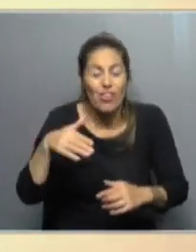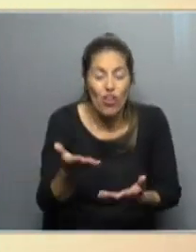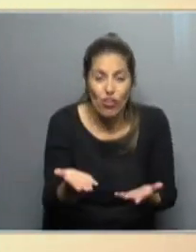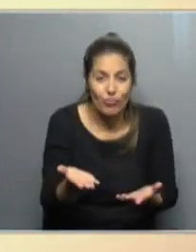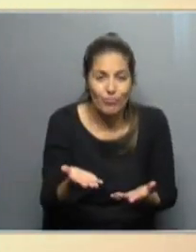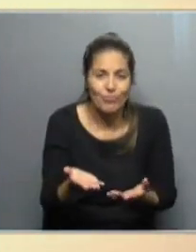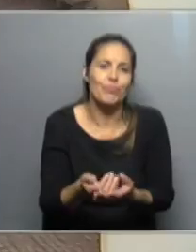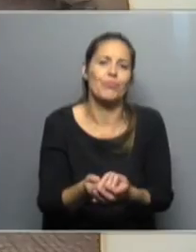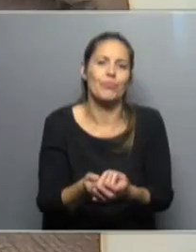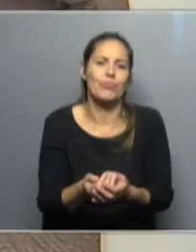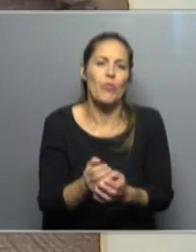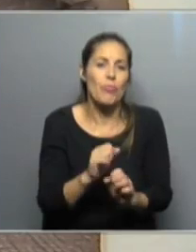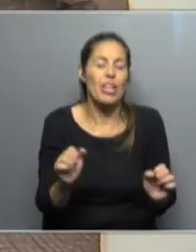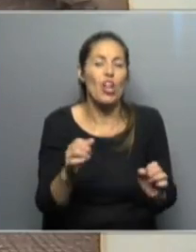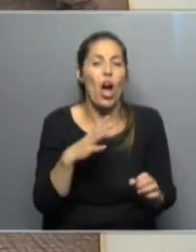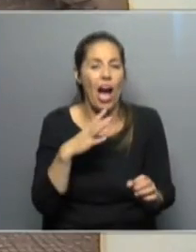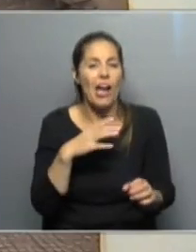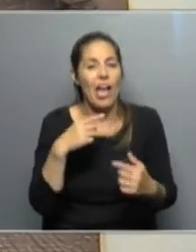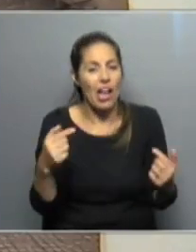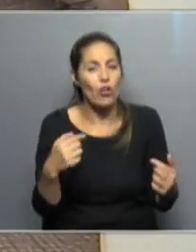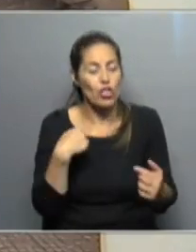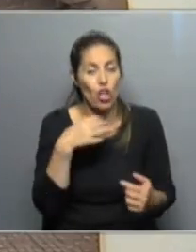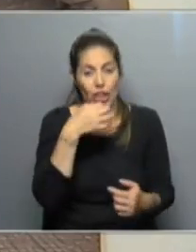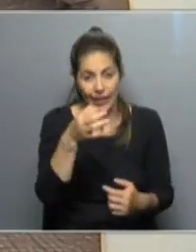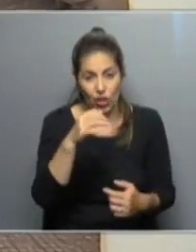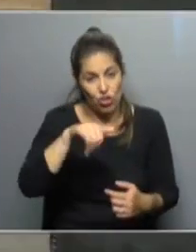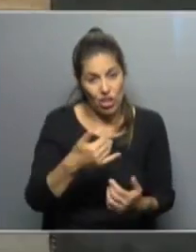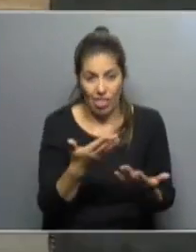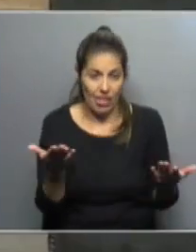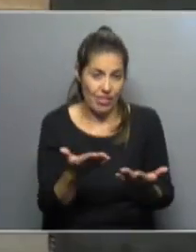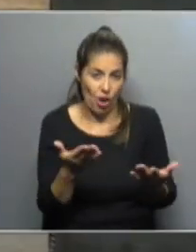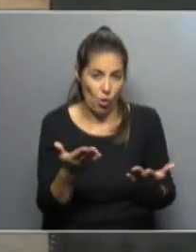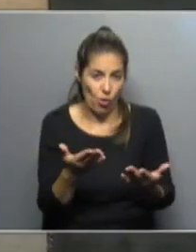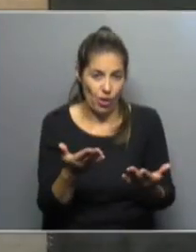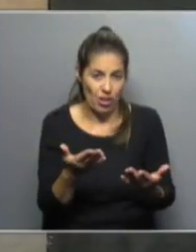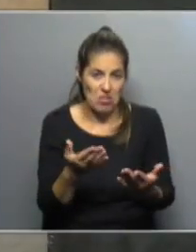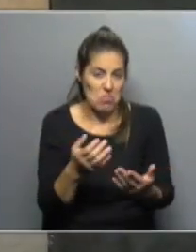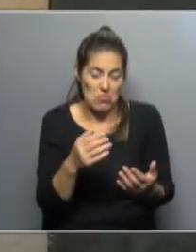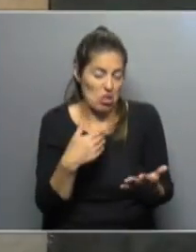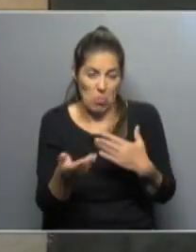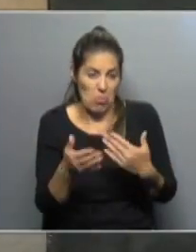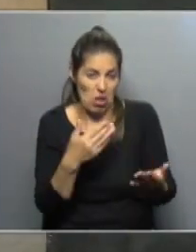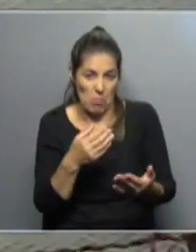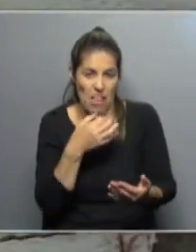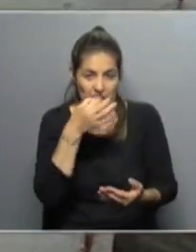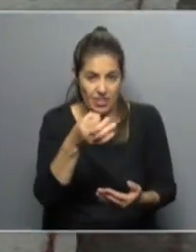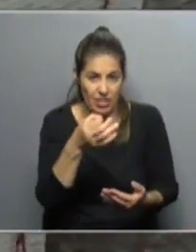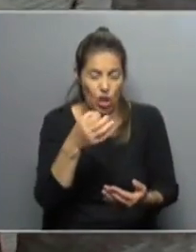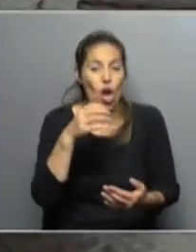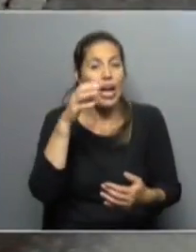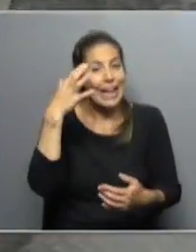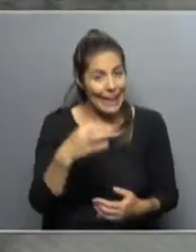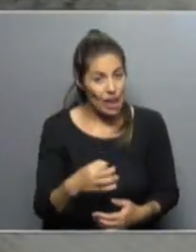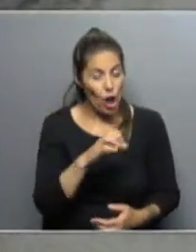¿no? Pero hay algo que yo te digo ya, desde ya, y no tengo prurito en decirlo. Creo que los